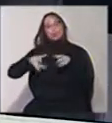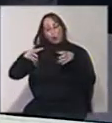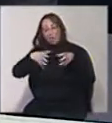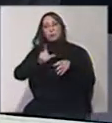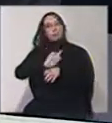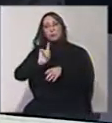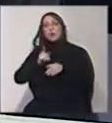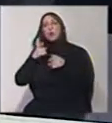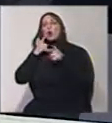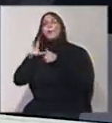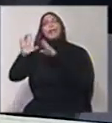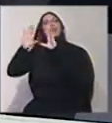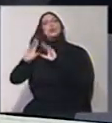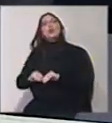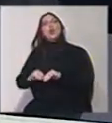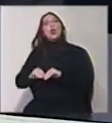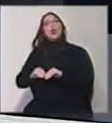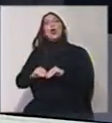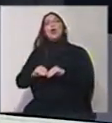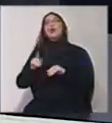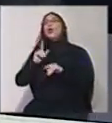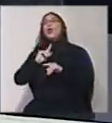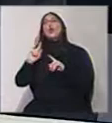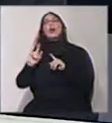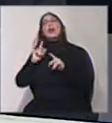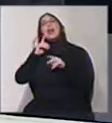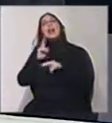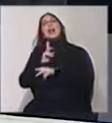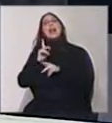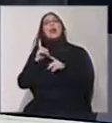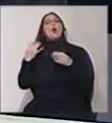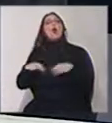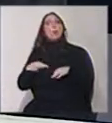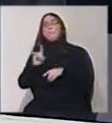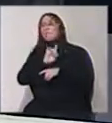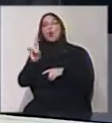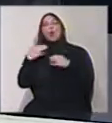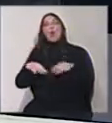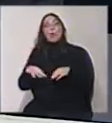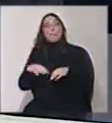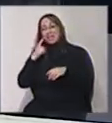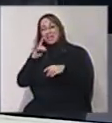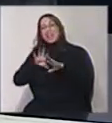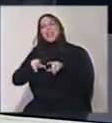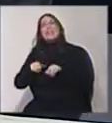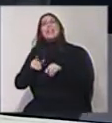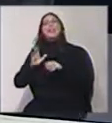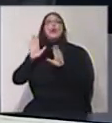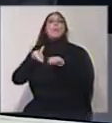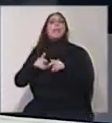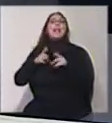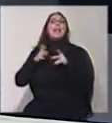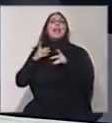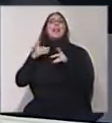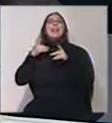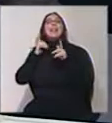el combate a todos los delitos, a todas formas de irregularidad, dice la ley, que se puedan plantear. No es solo para el combate al delito transnacional o al crimen